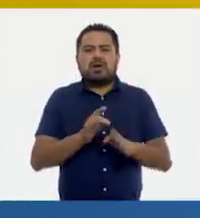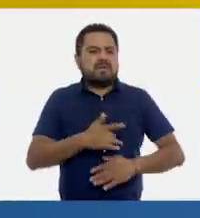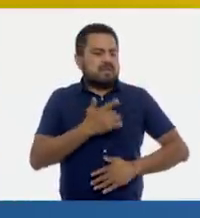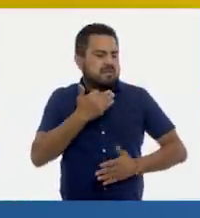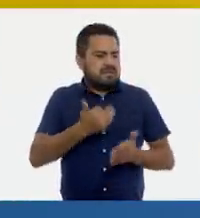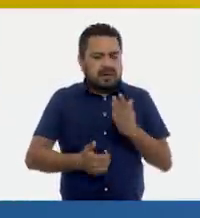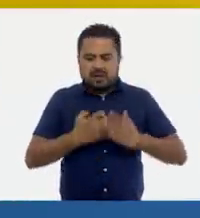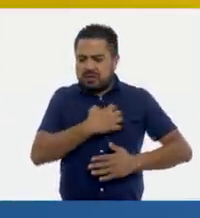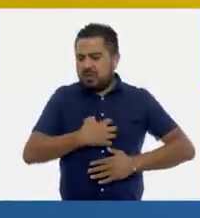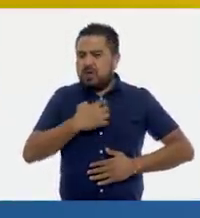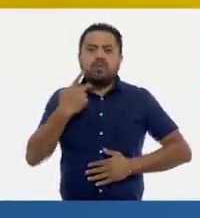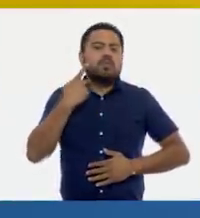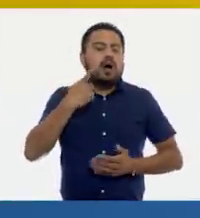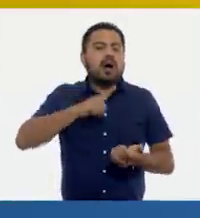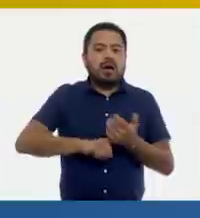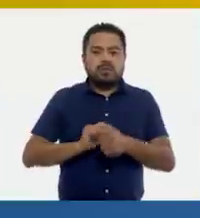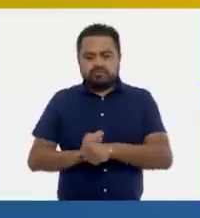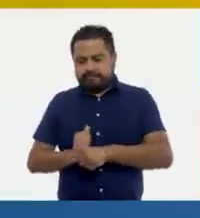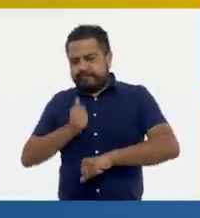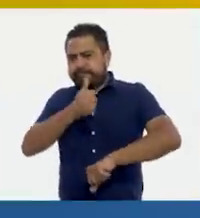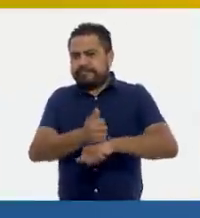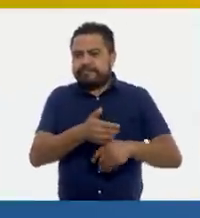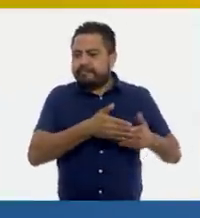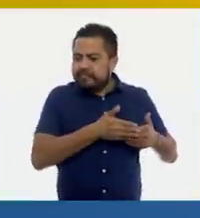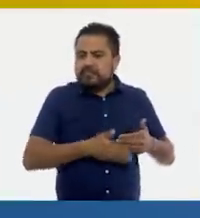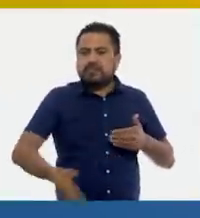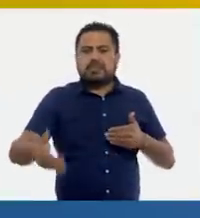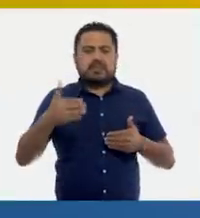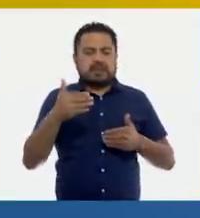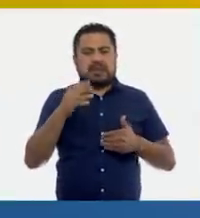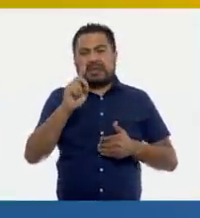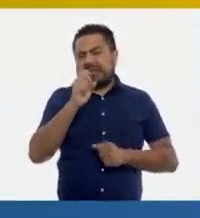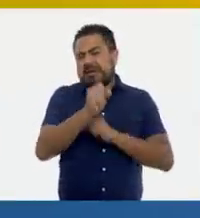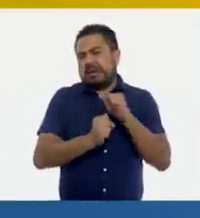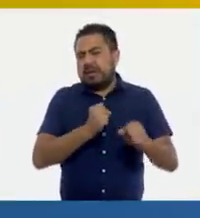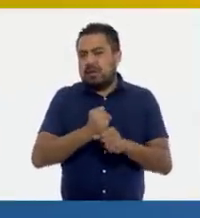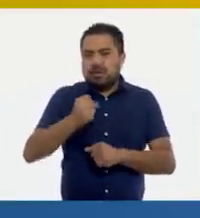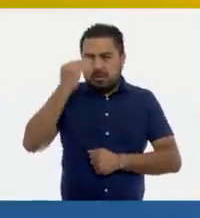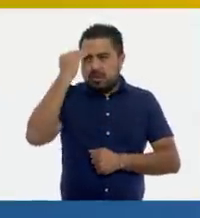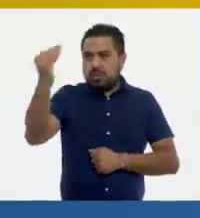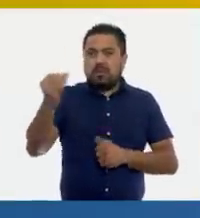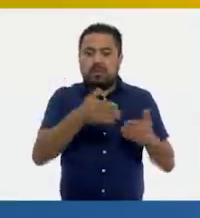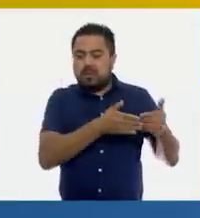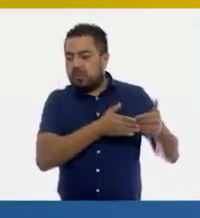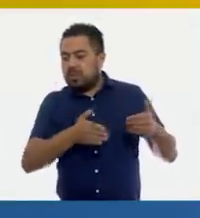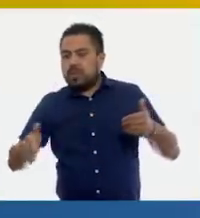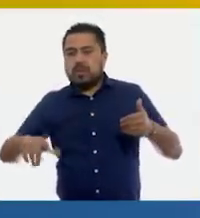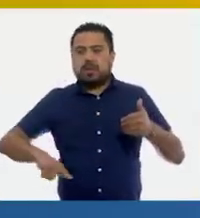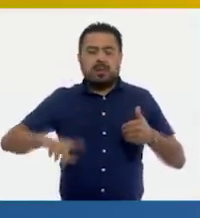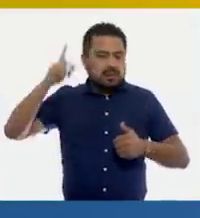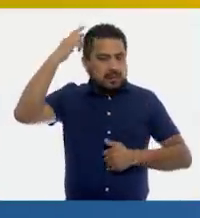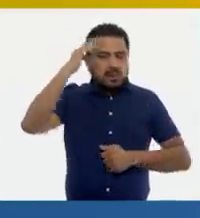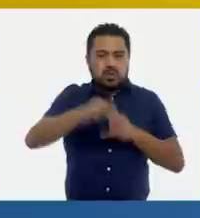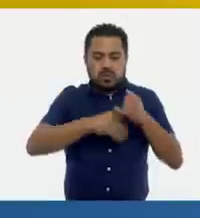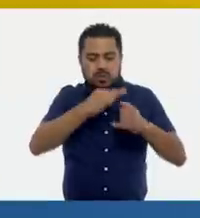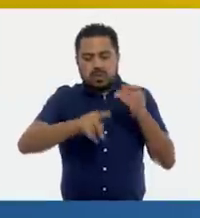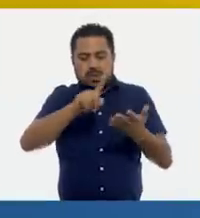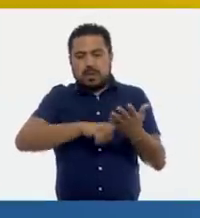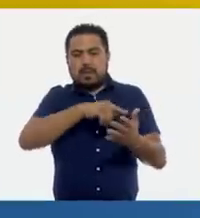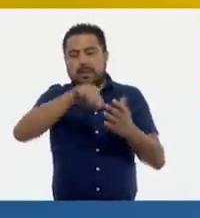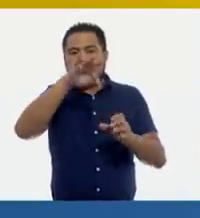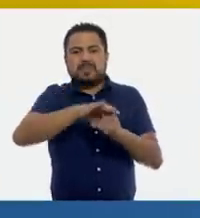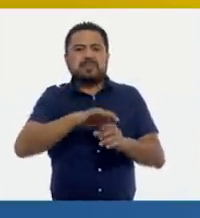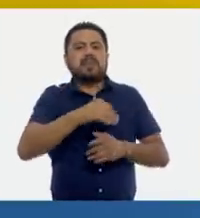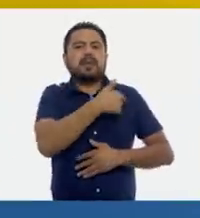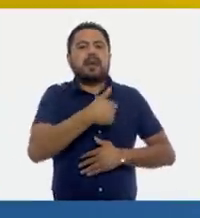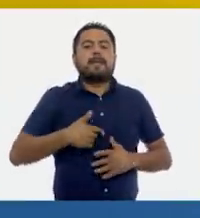social y político que se fueron acentuando en el transcurso de las 3 décadas que duró el gobierno de Díaz. Las últimas elecciones presidenciales en